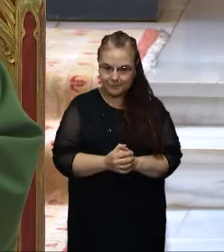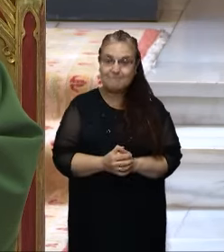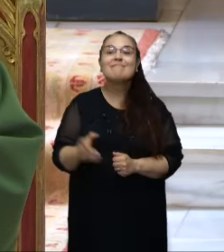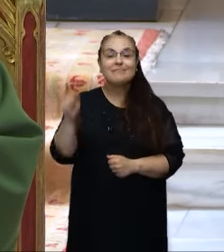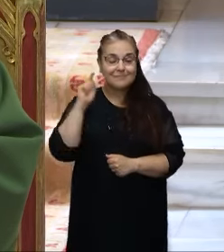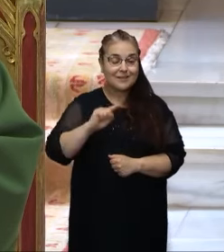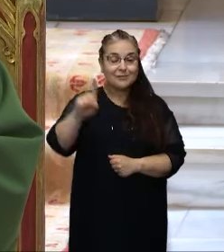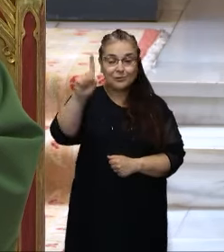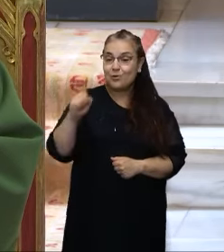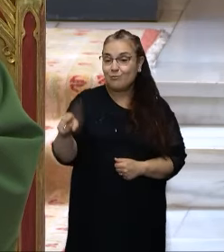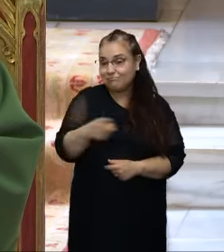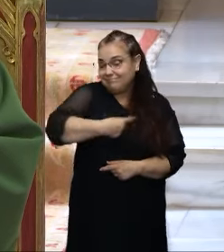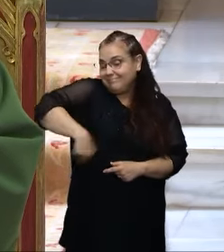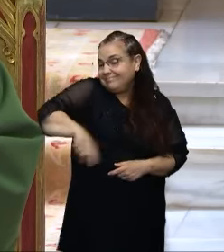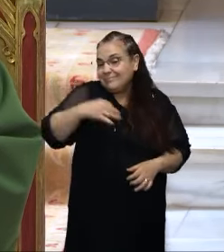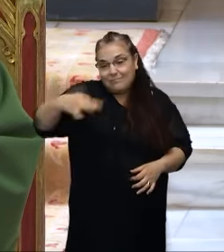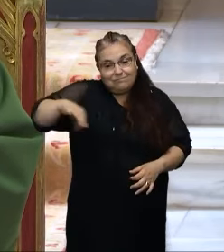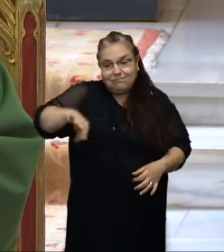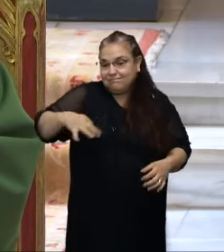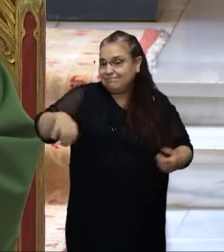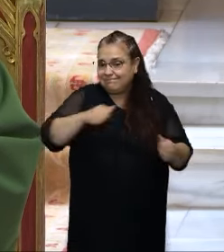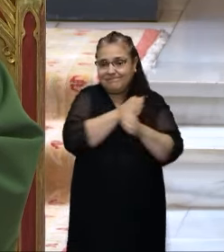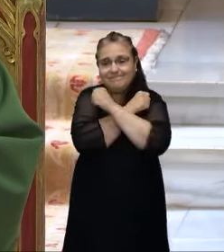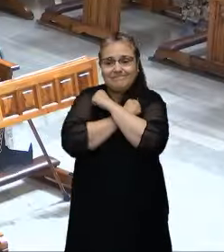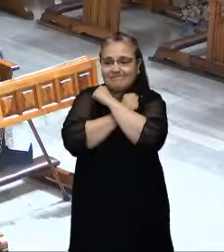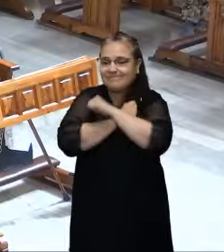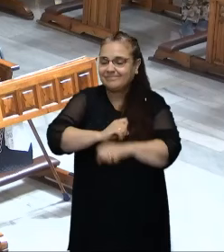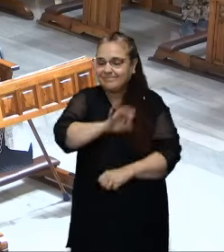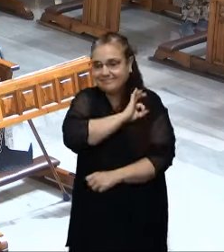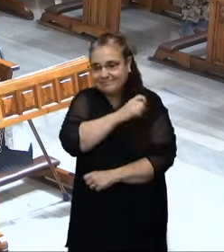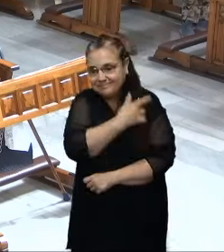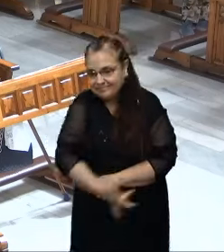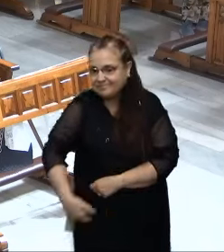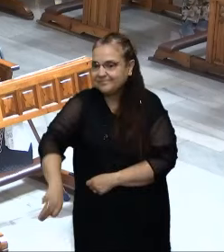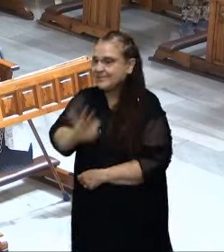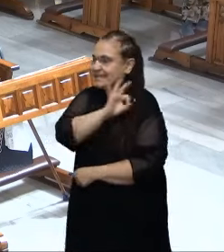Tú, nuestra única esperanza, Señor, ten piedad.